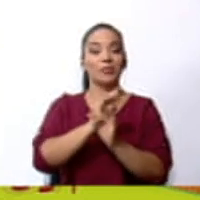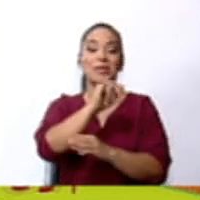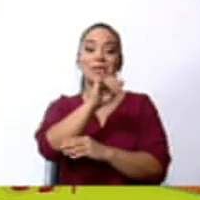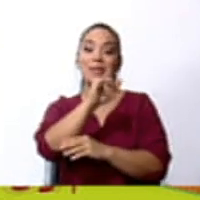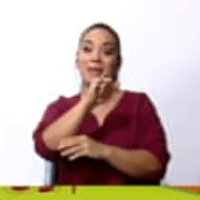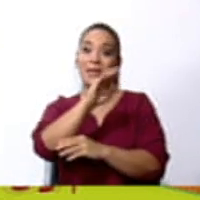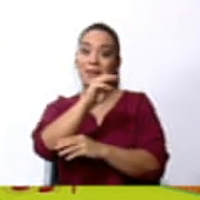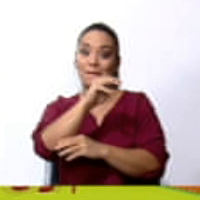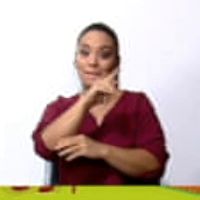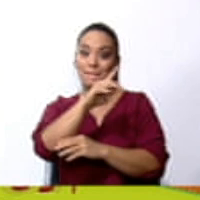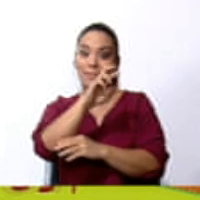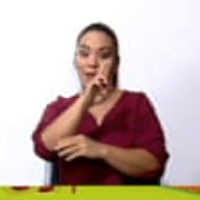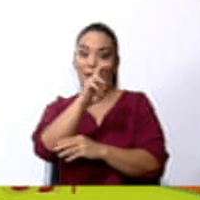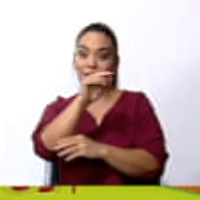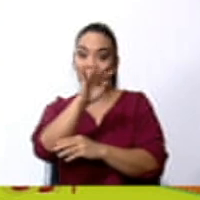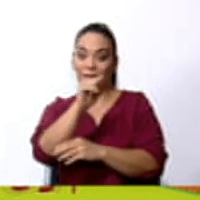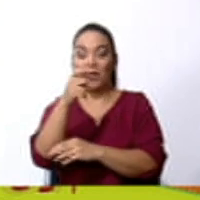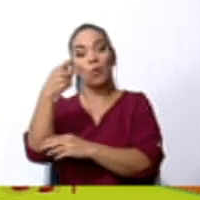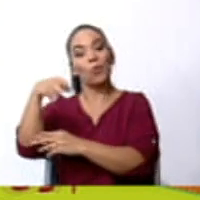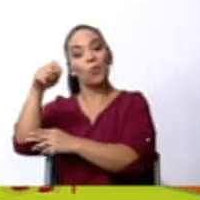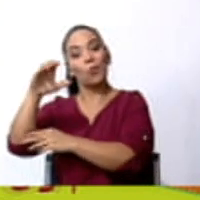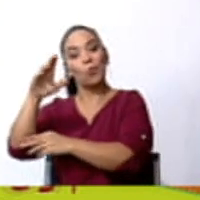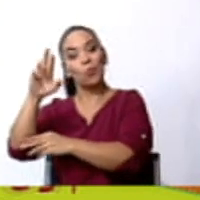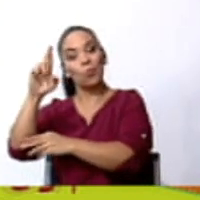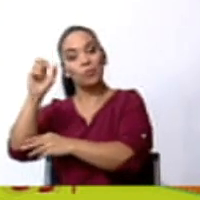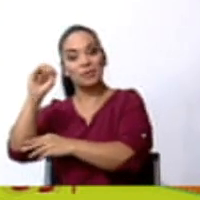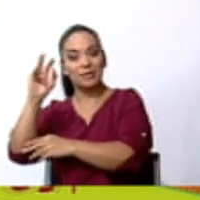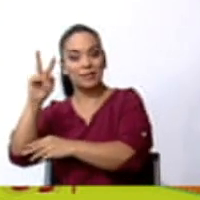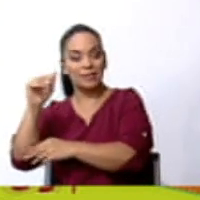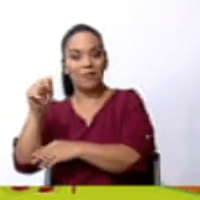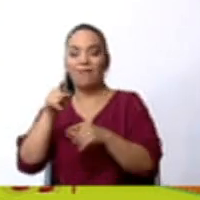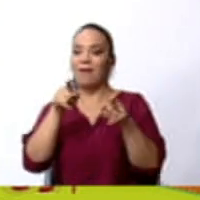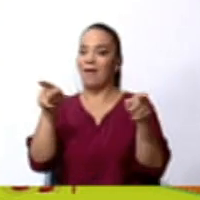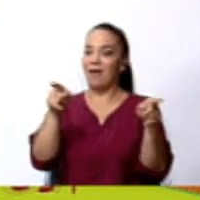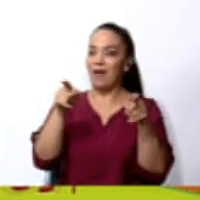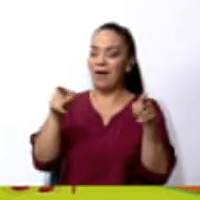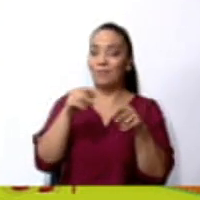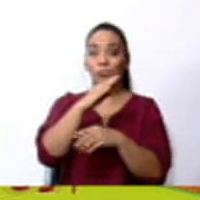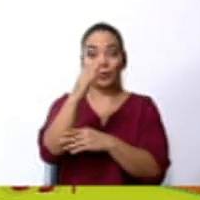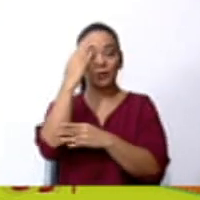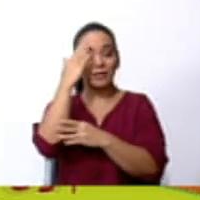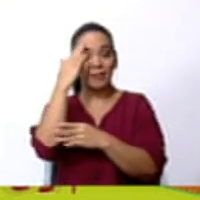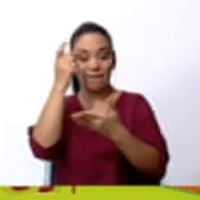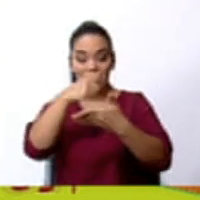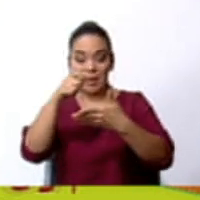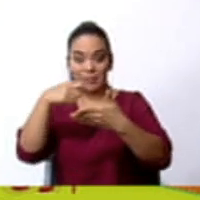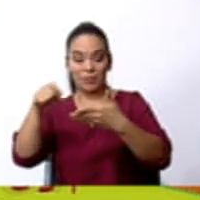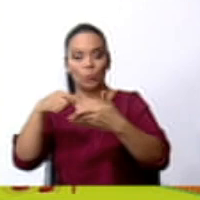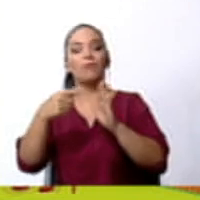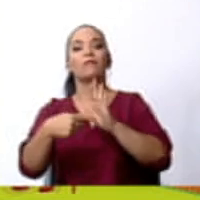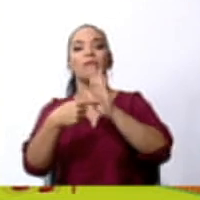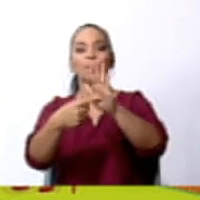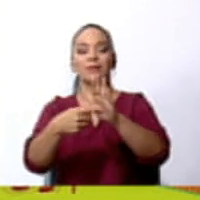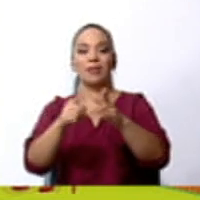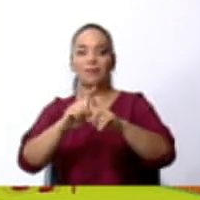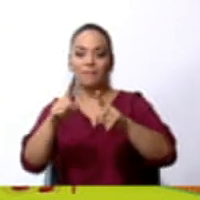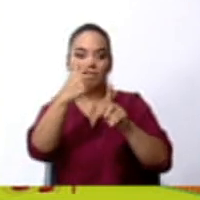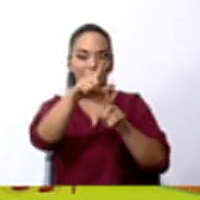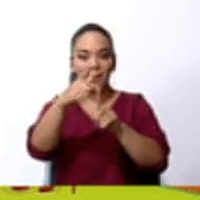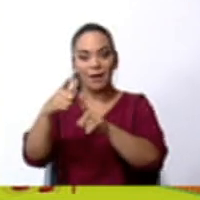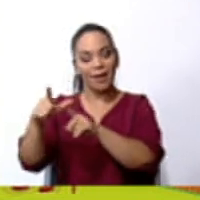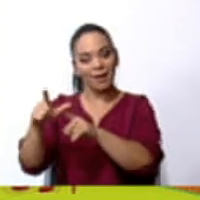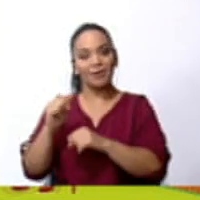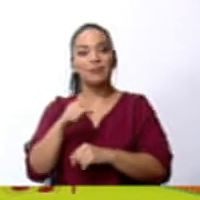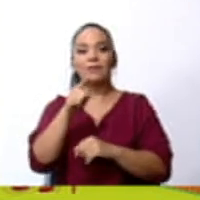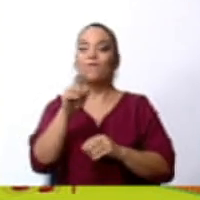imprenta. Esos sonidos que expresamos tienen una forma de representarse por medio de la escritura. Y esas formas de representarse